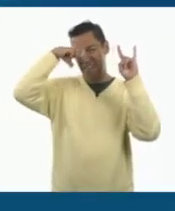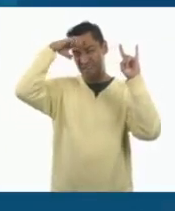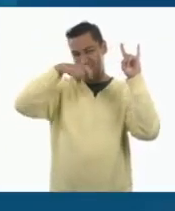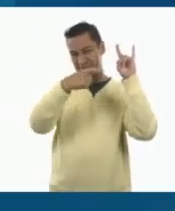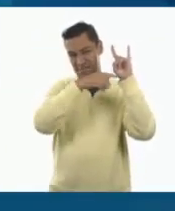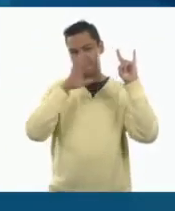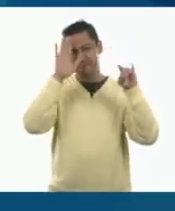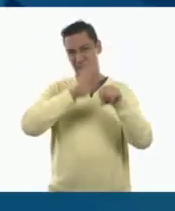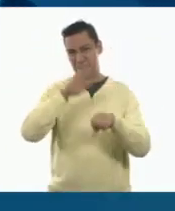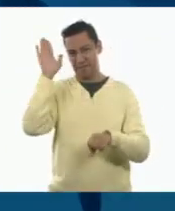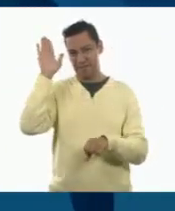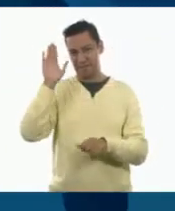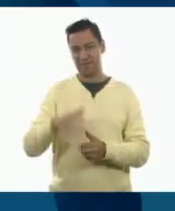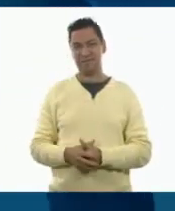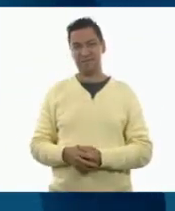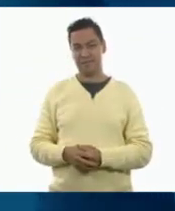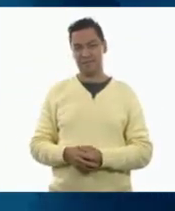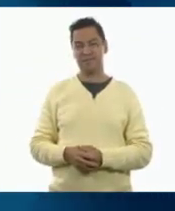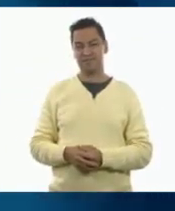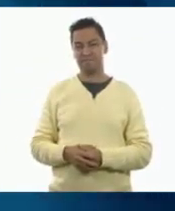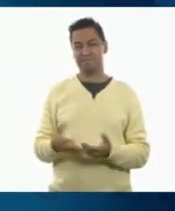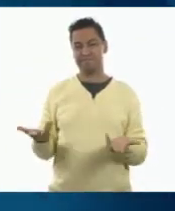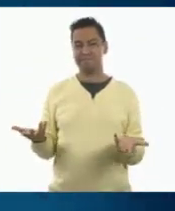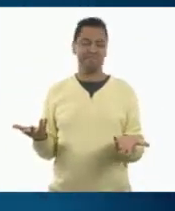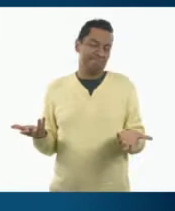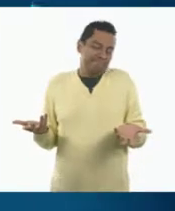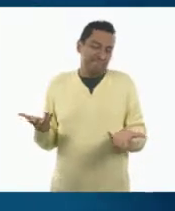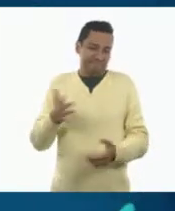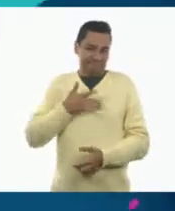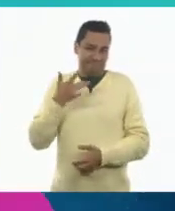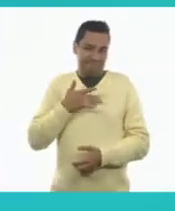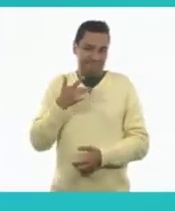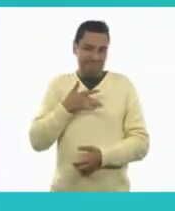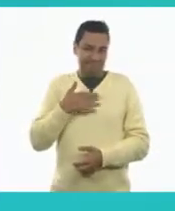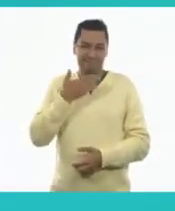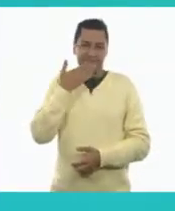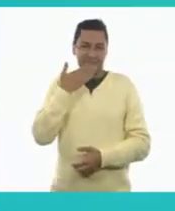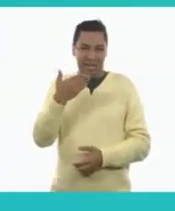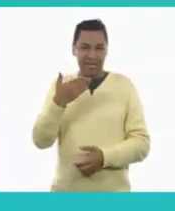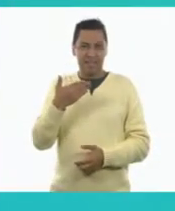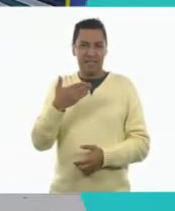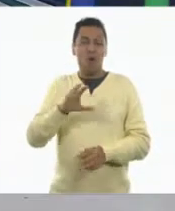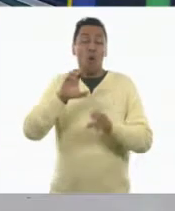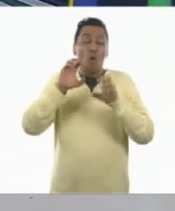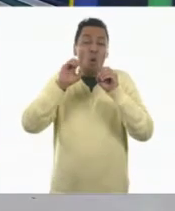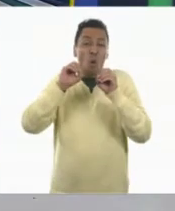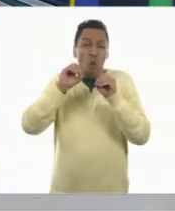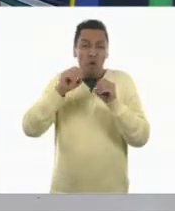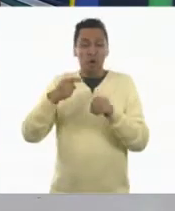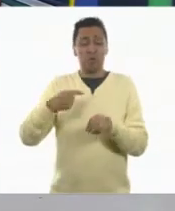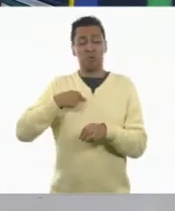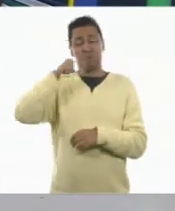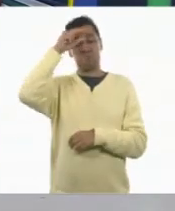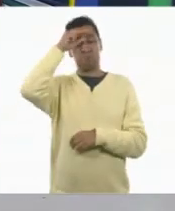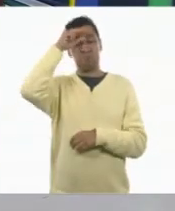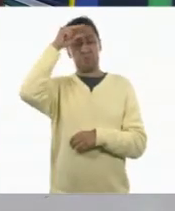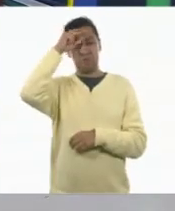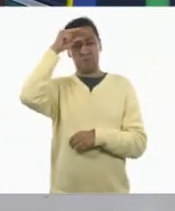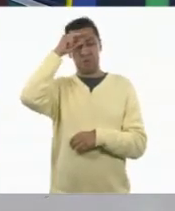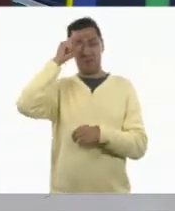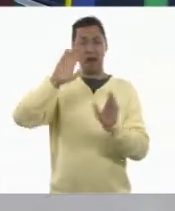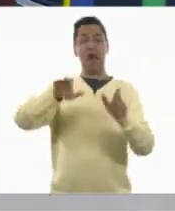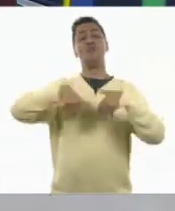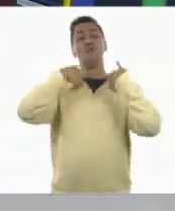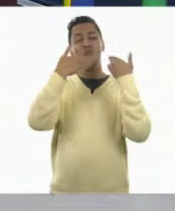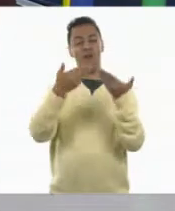creo que sí. A mí me parece que es más candil de la calle, oscuridad de su casa. Yo voto por esa